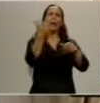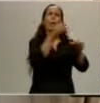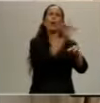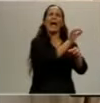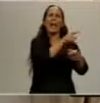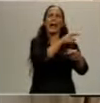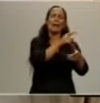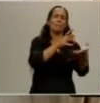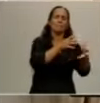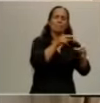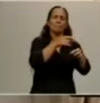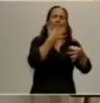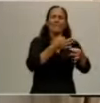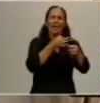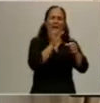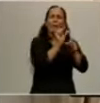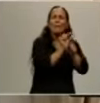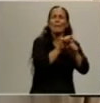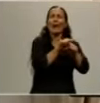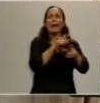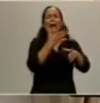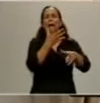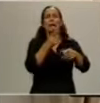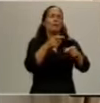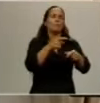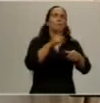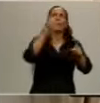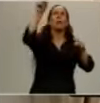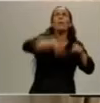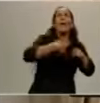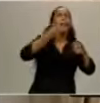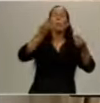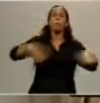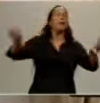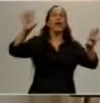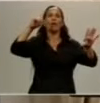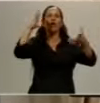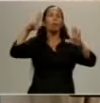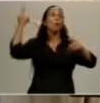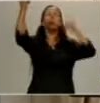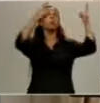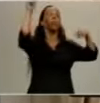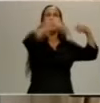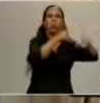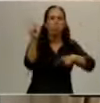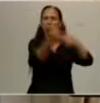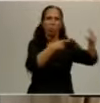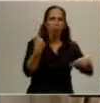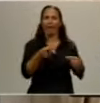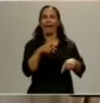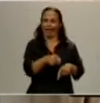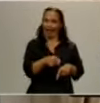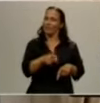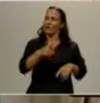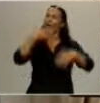que había matado a Mariano Ferreira era una bala que había venido rebotada, no me acuerdo cómo era. Pero lo cierto